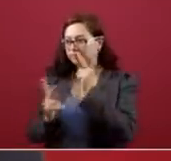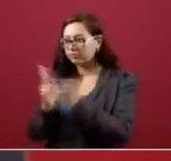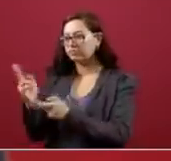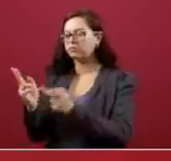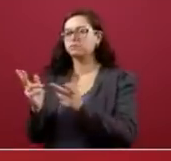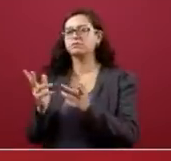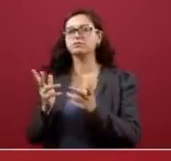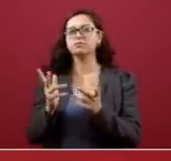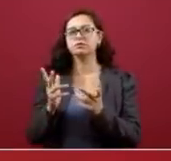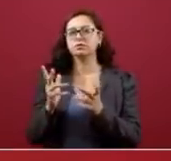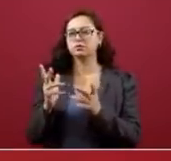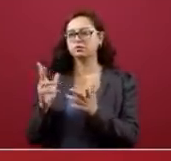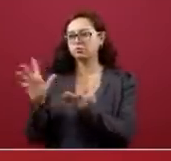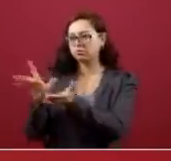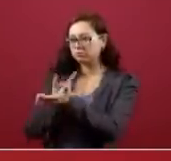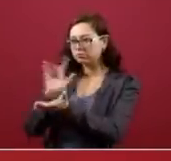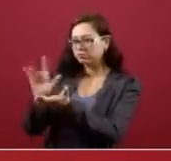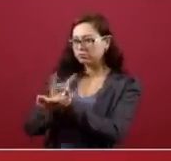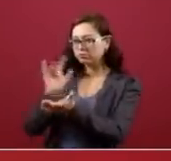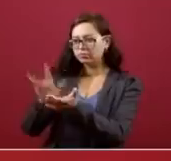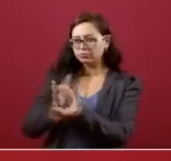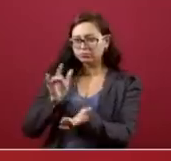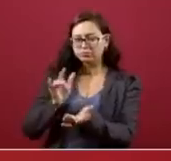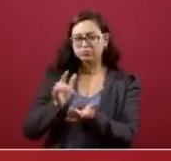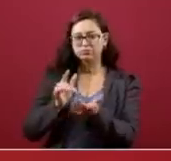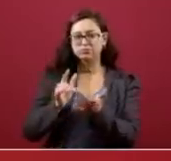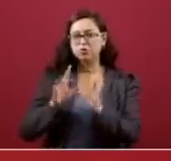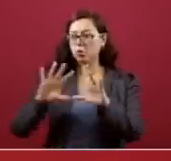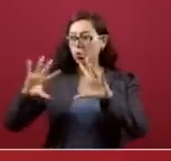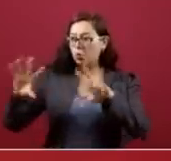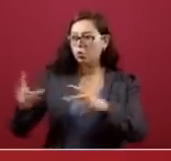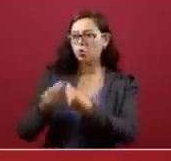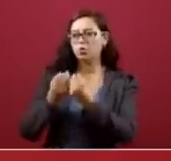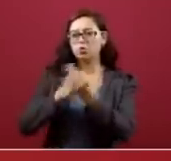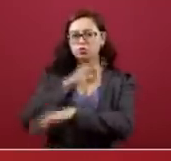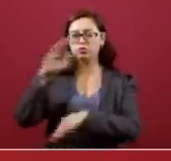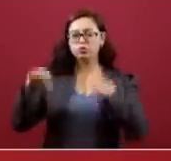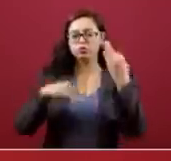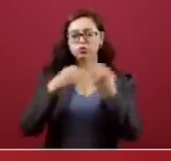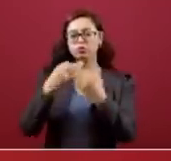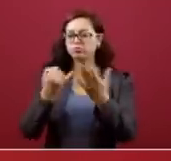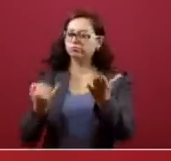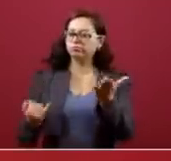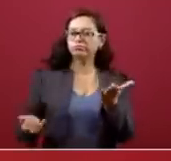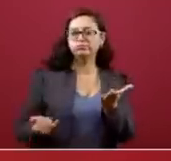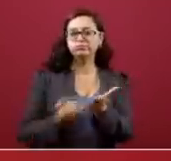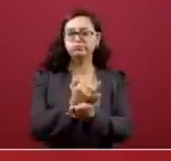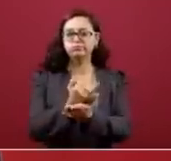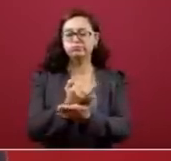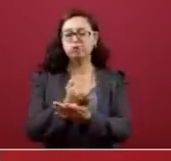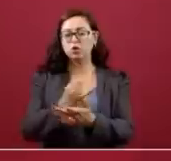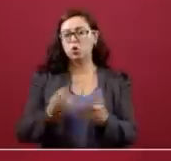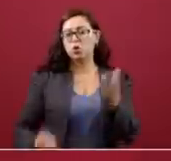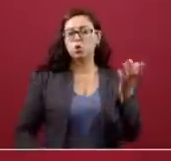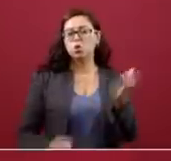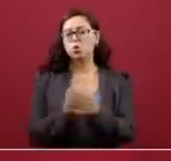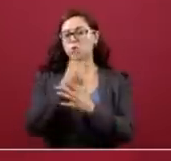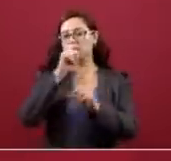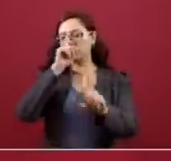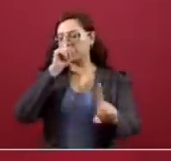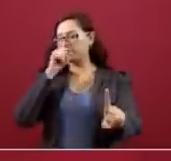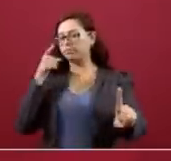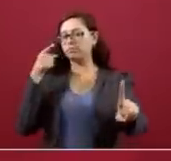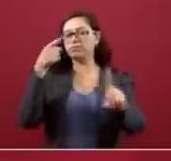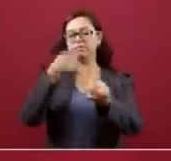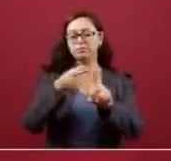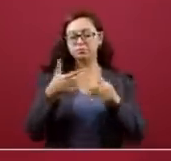para definir entre todos el nuevo paradigma